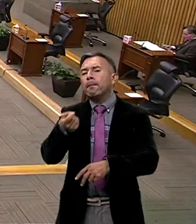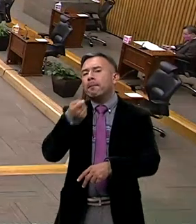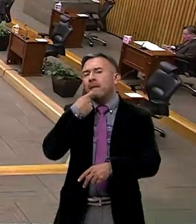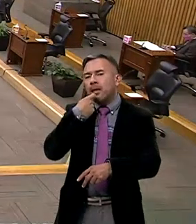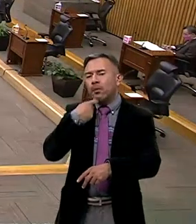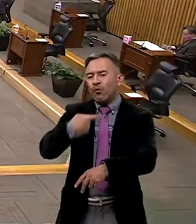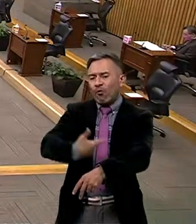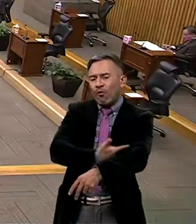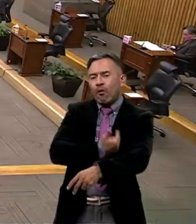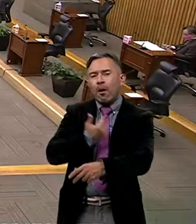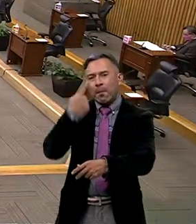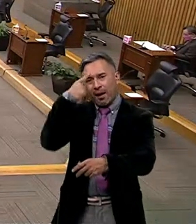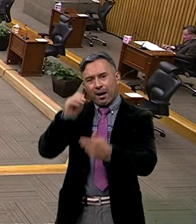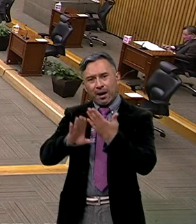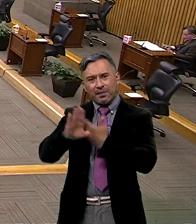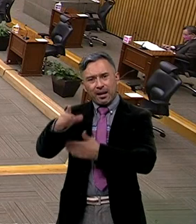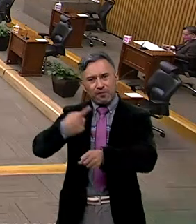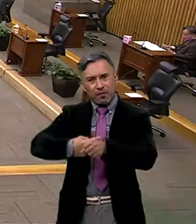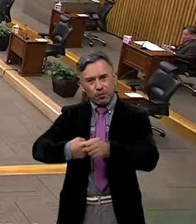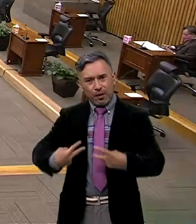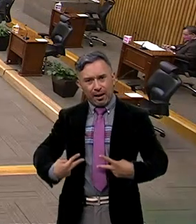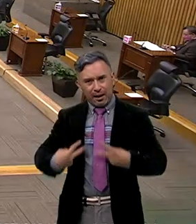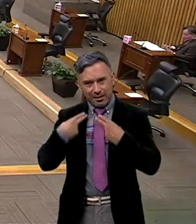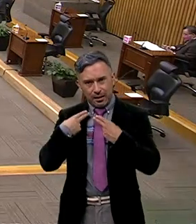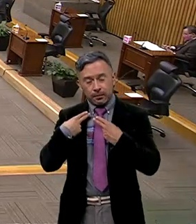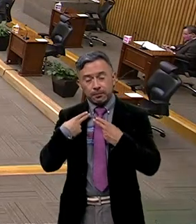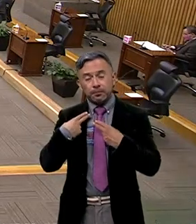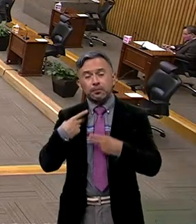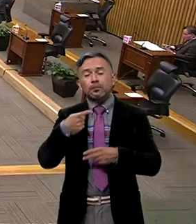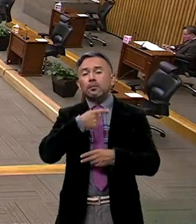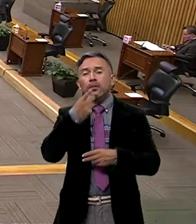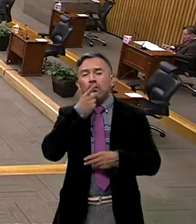yo como 20.000 intentar y tú